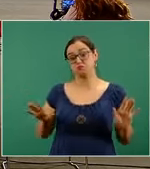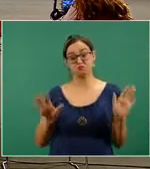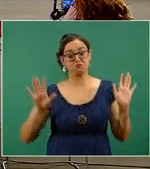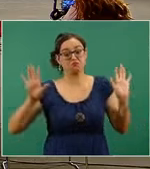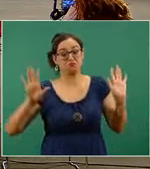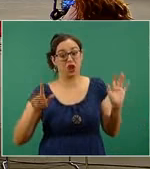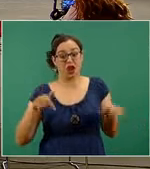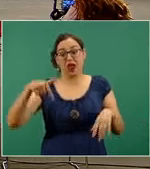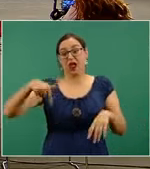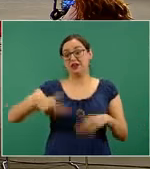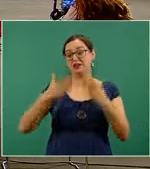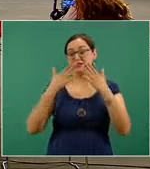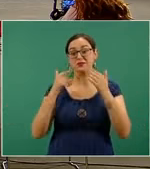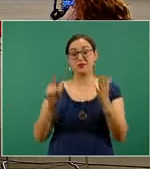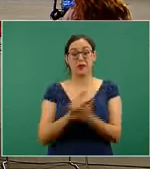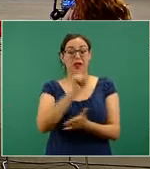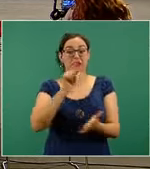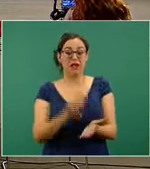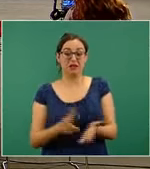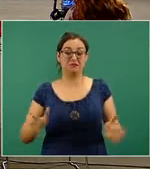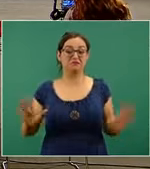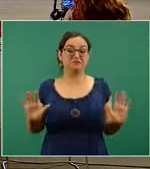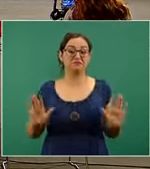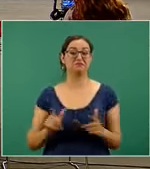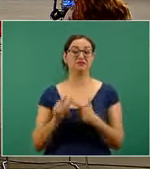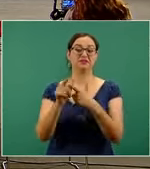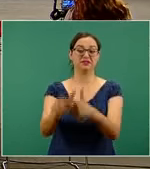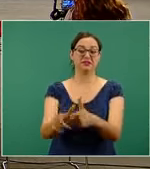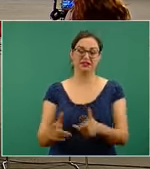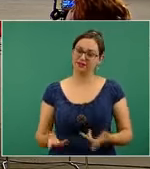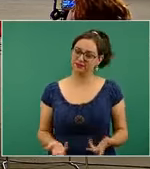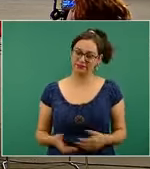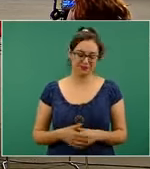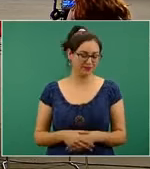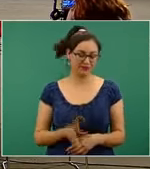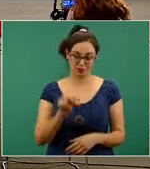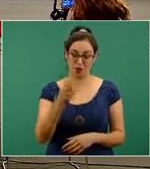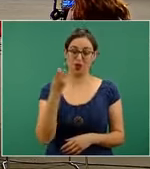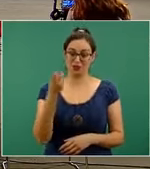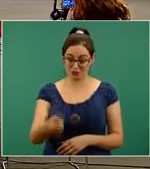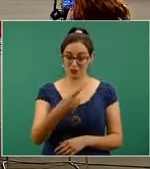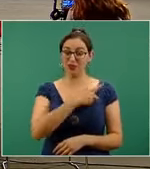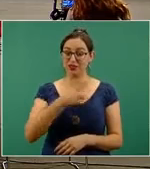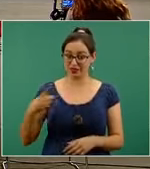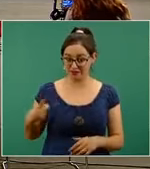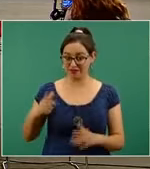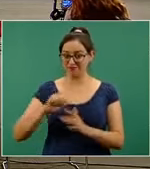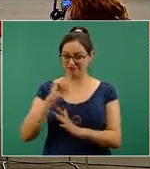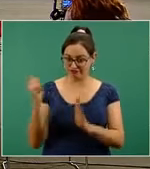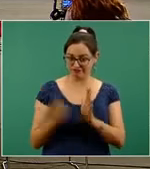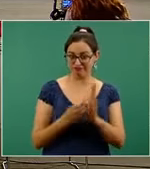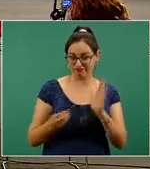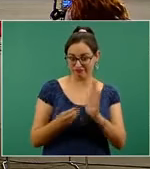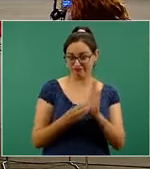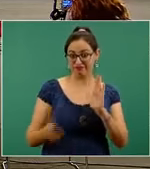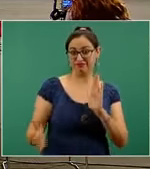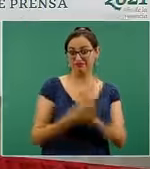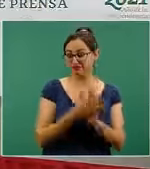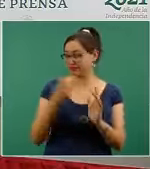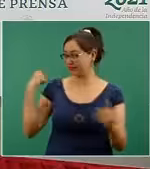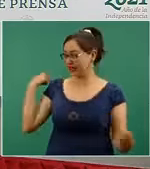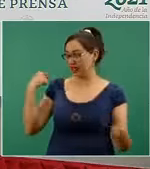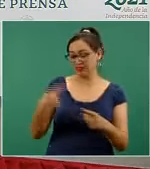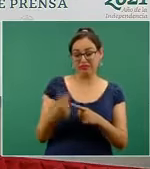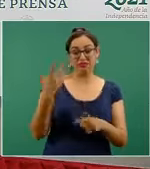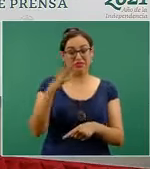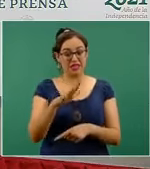por eso lo hacemos. Entonces yo creo que tenemos que cumplir con esa deuda, porque llevamos más de 10 años y año tras año